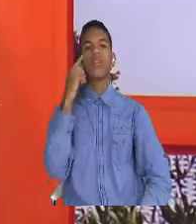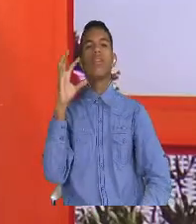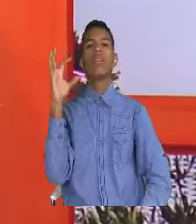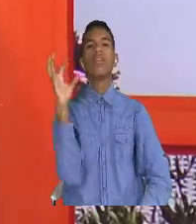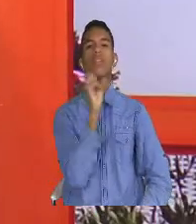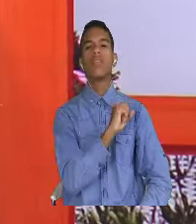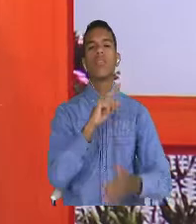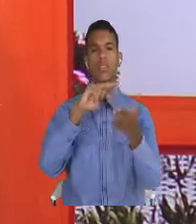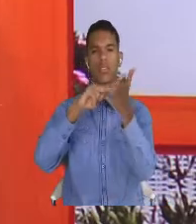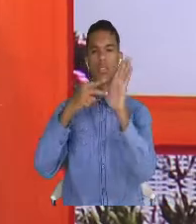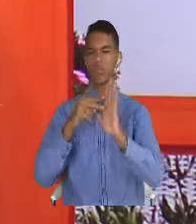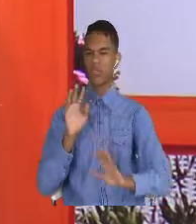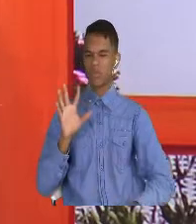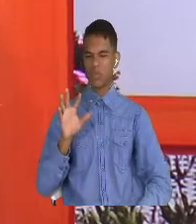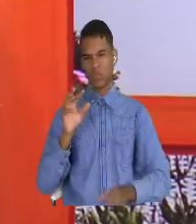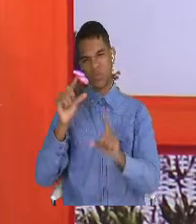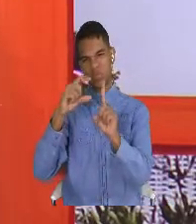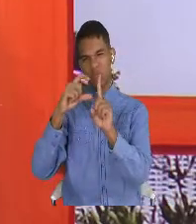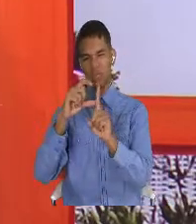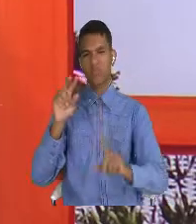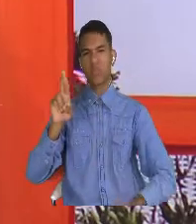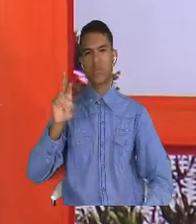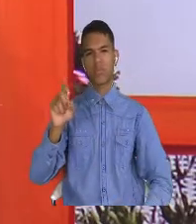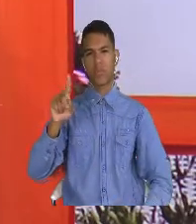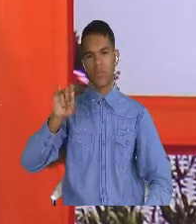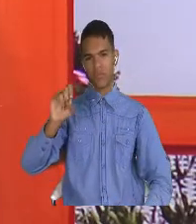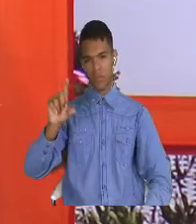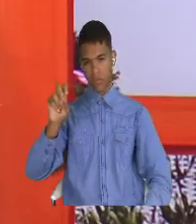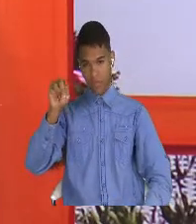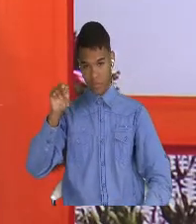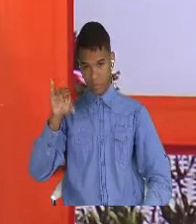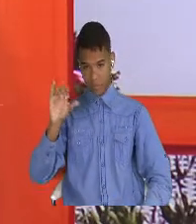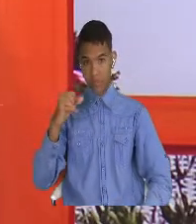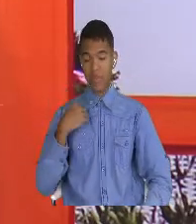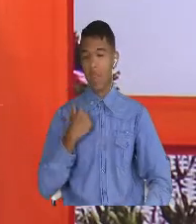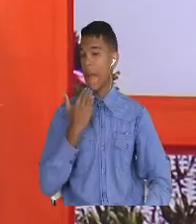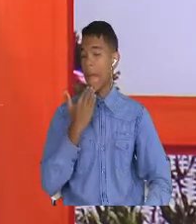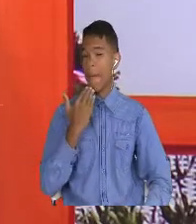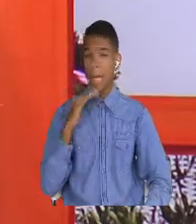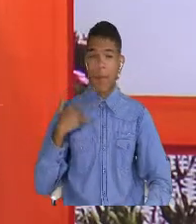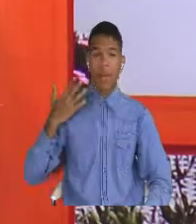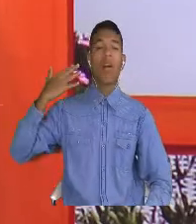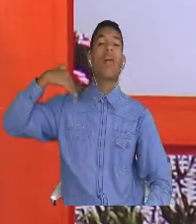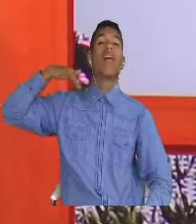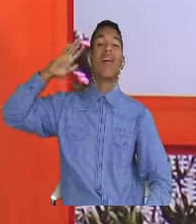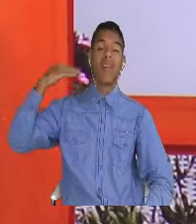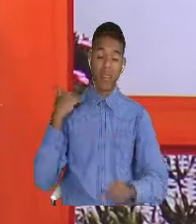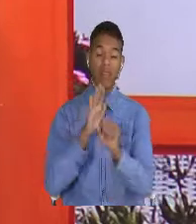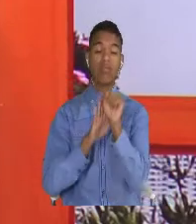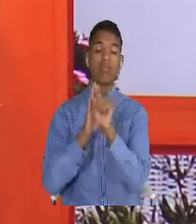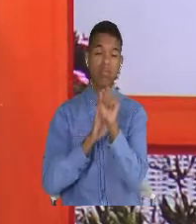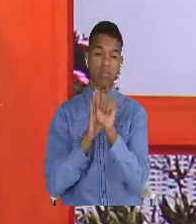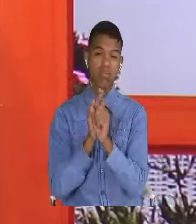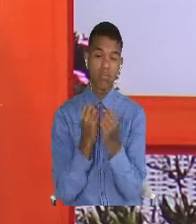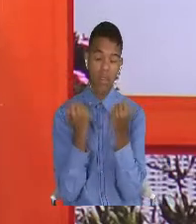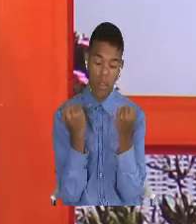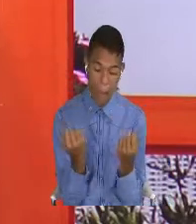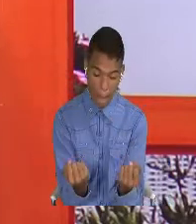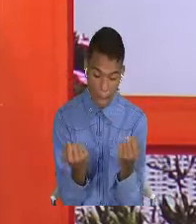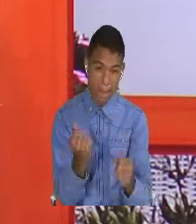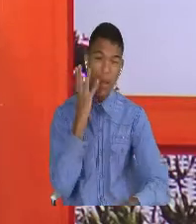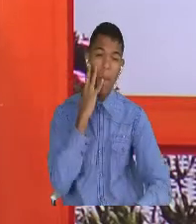es la resiliencia? Las personas resilientes son personas que a pesar de que han sufrido muchas situaciones difíciles en la vida, han pasado experiencias que no han